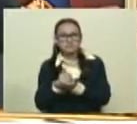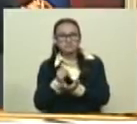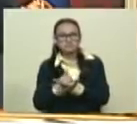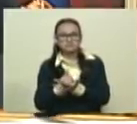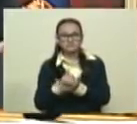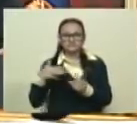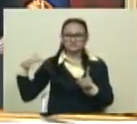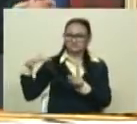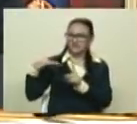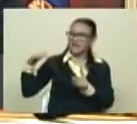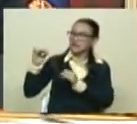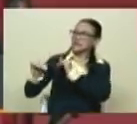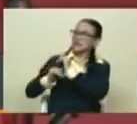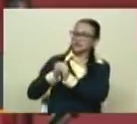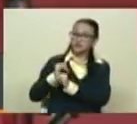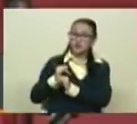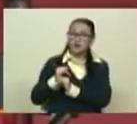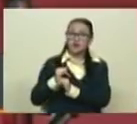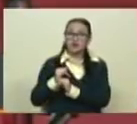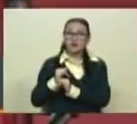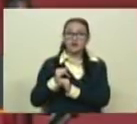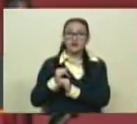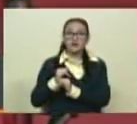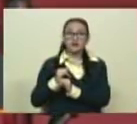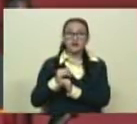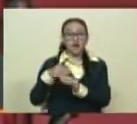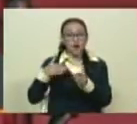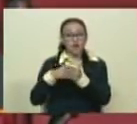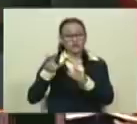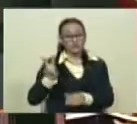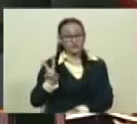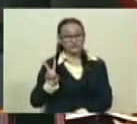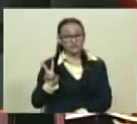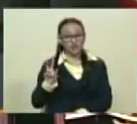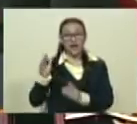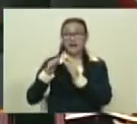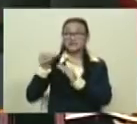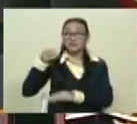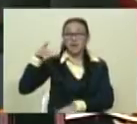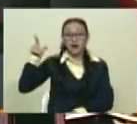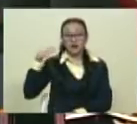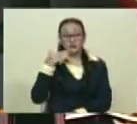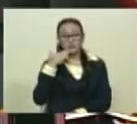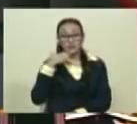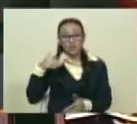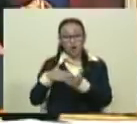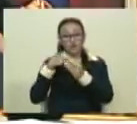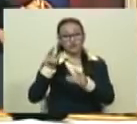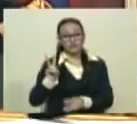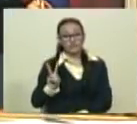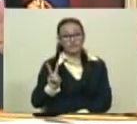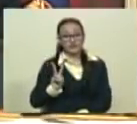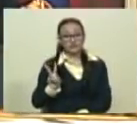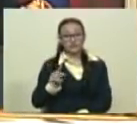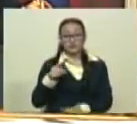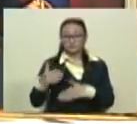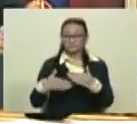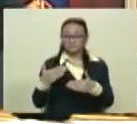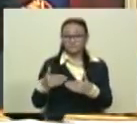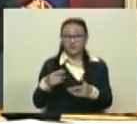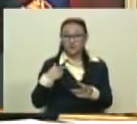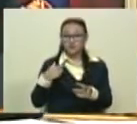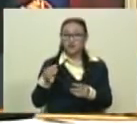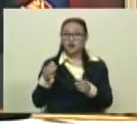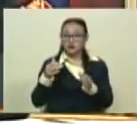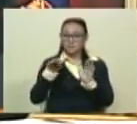agresión internacional que anuncian desde la Casa Blanca contra Venezuela. Eso va a ser determinante. Yo tengo preparado un